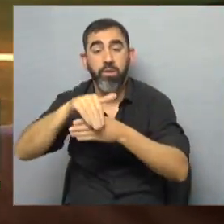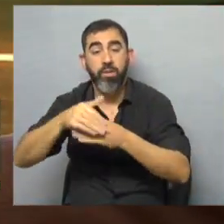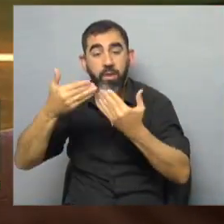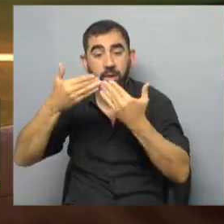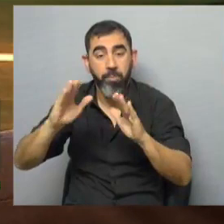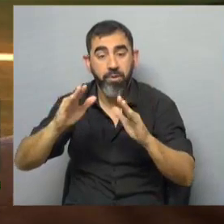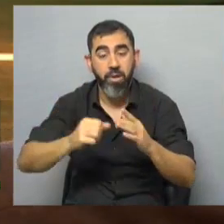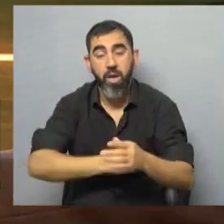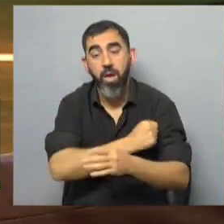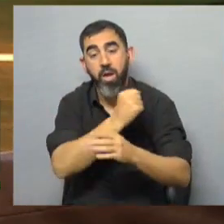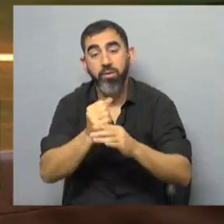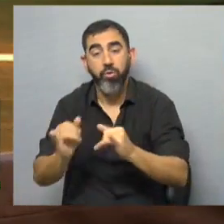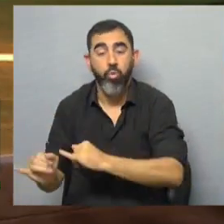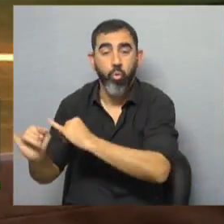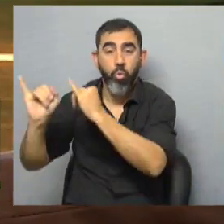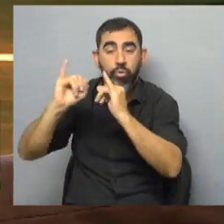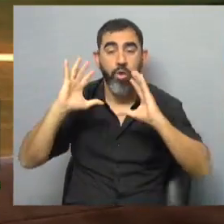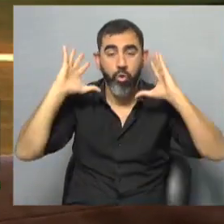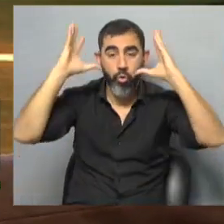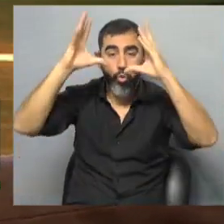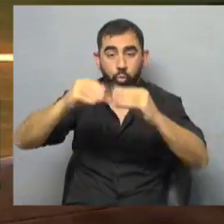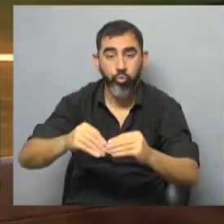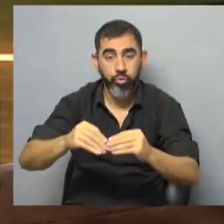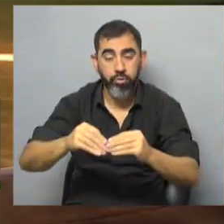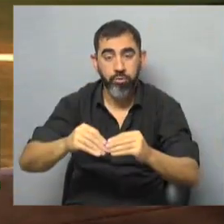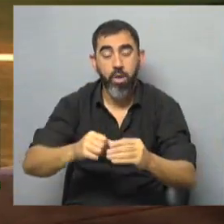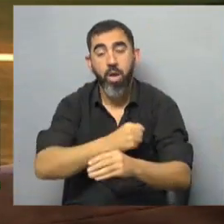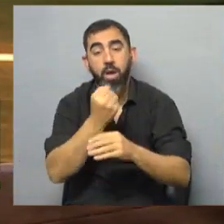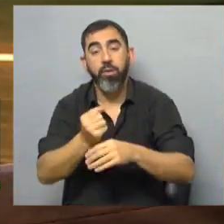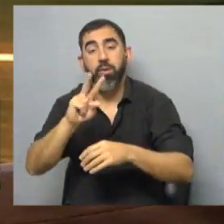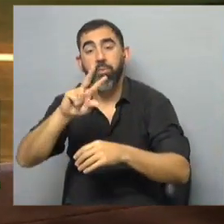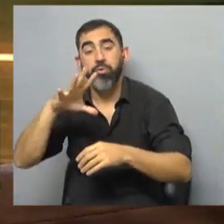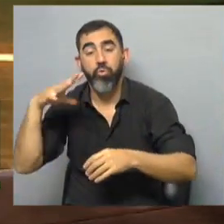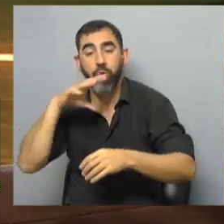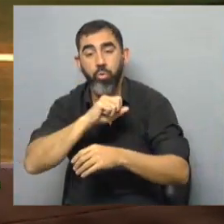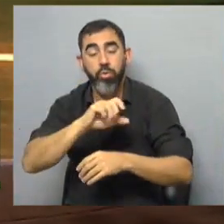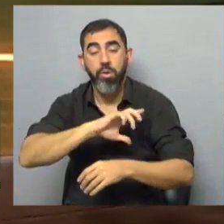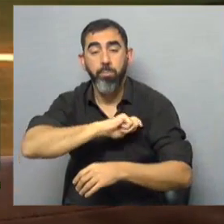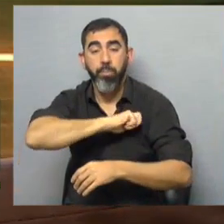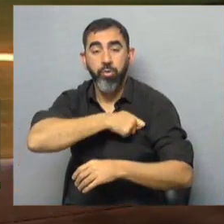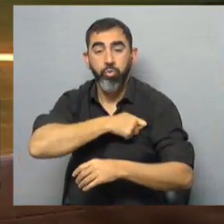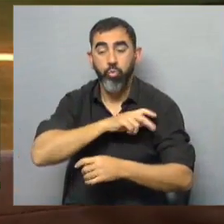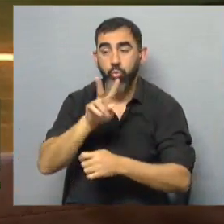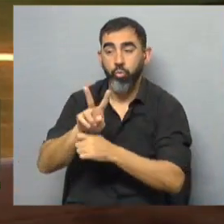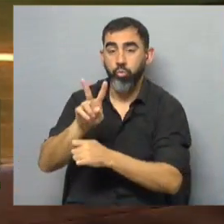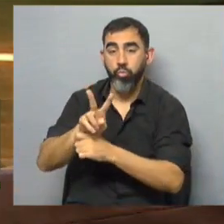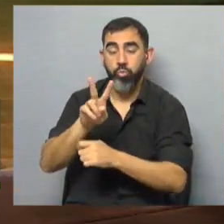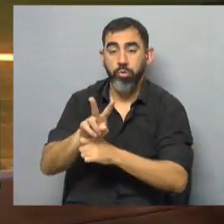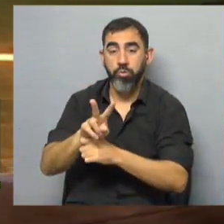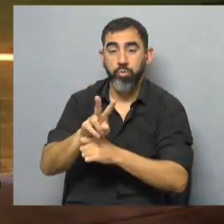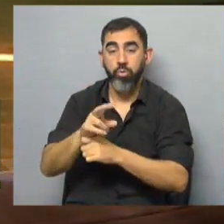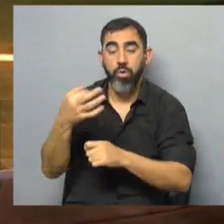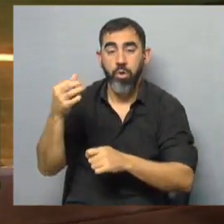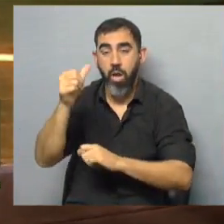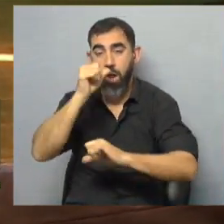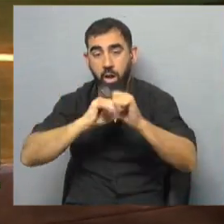se extiende todo ese día, toda la noche y hasta el otro día. Vamos a contar con inspectores controlando principalmente lo que es el consumo de